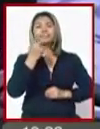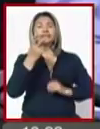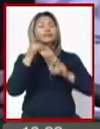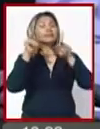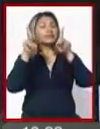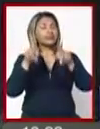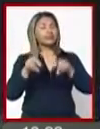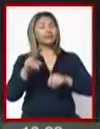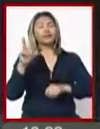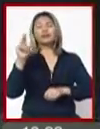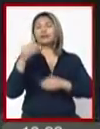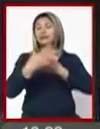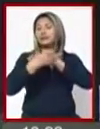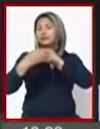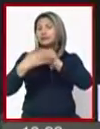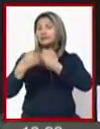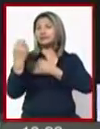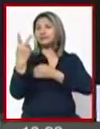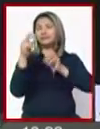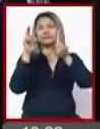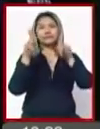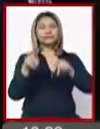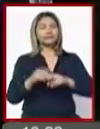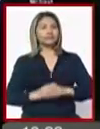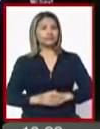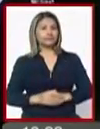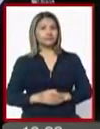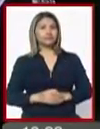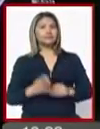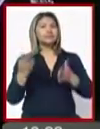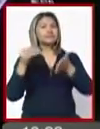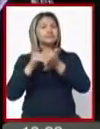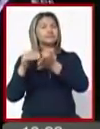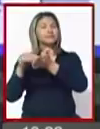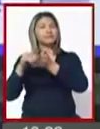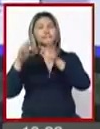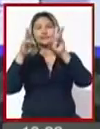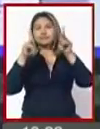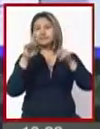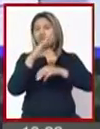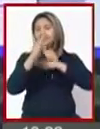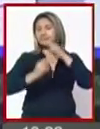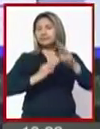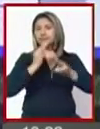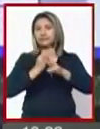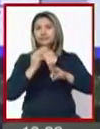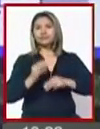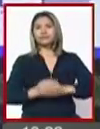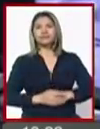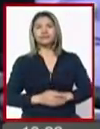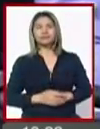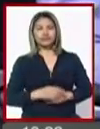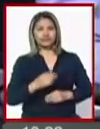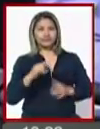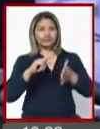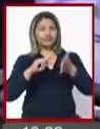de las personas no se repite en dos personas en miles de millones de habitantes en el planeta.